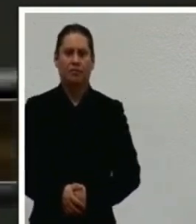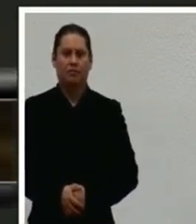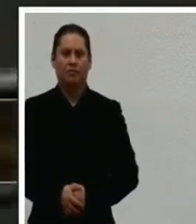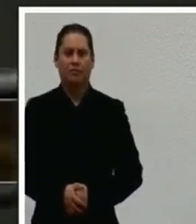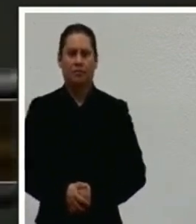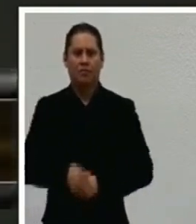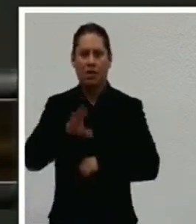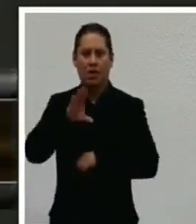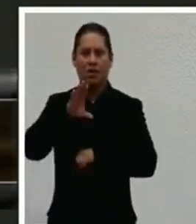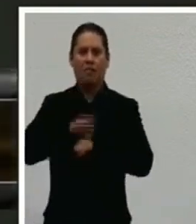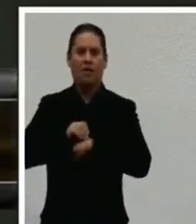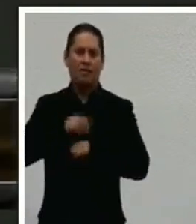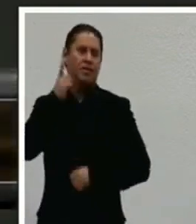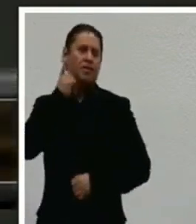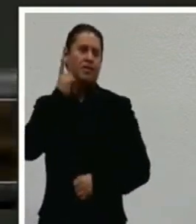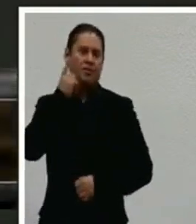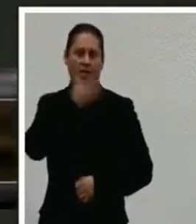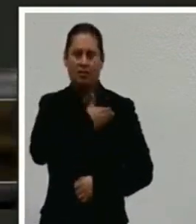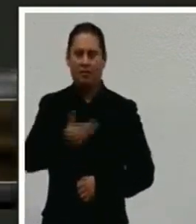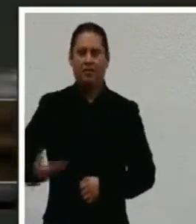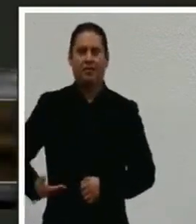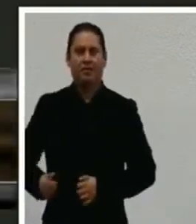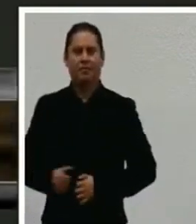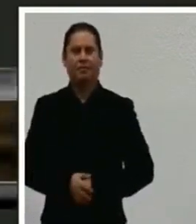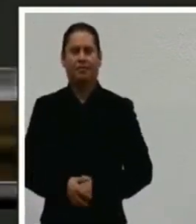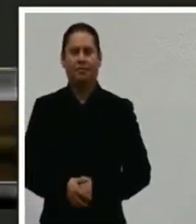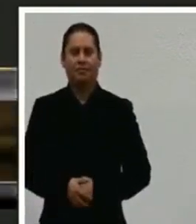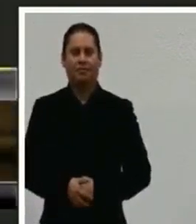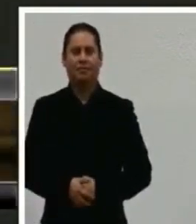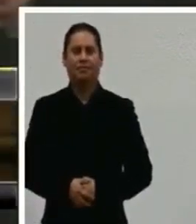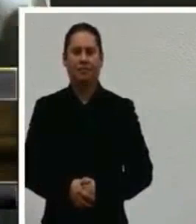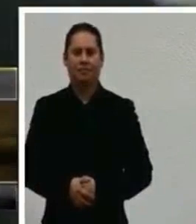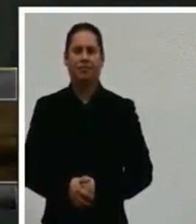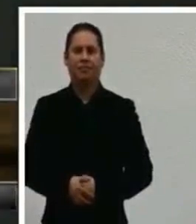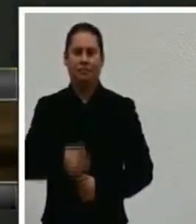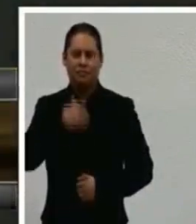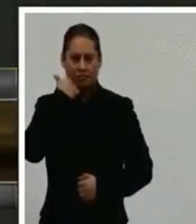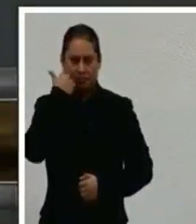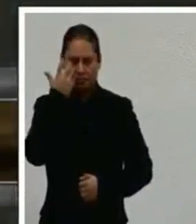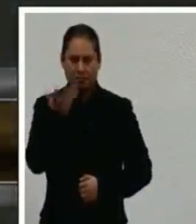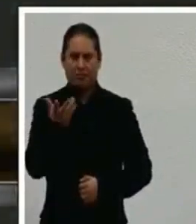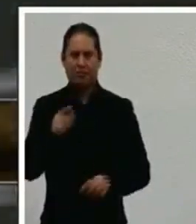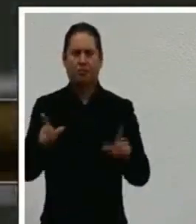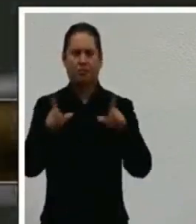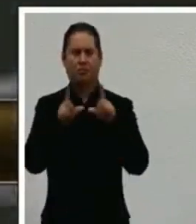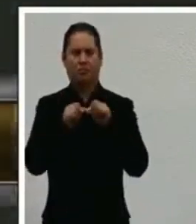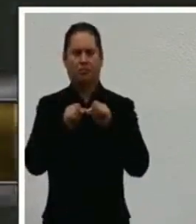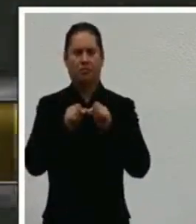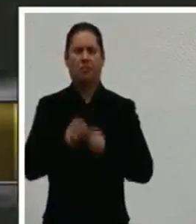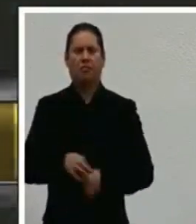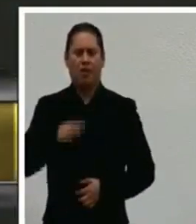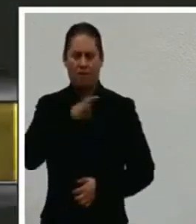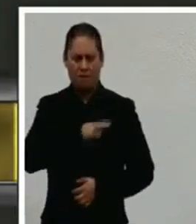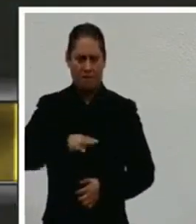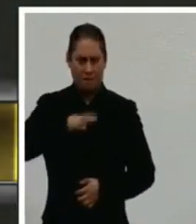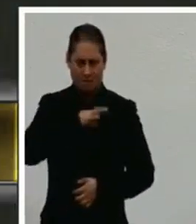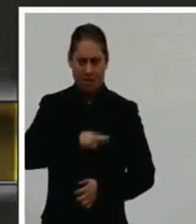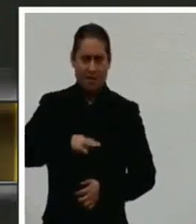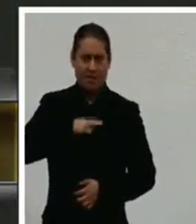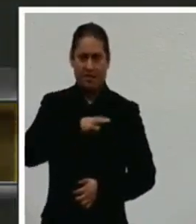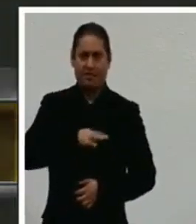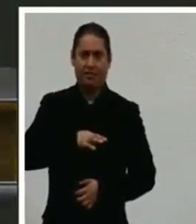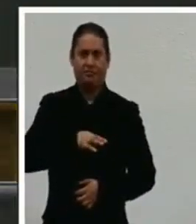Con su permiso, diputado presidente, quiero iniciar este breve discurso felicitando y sobre